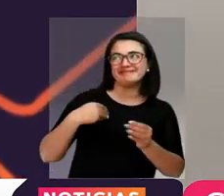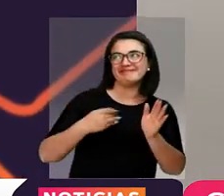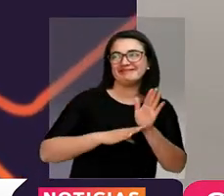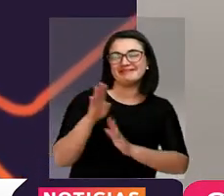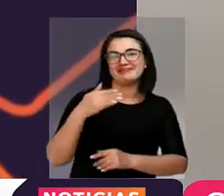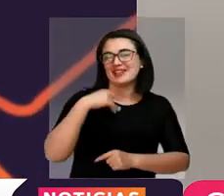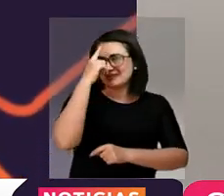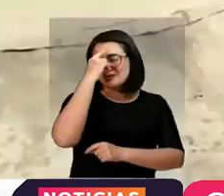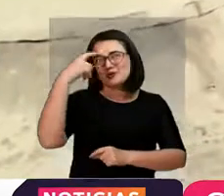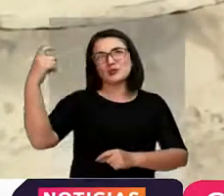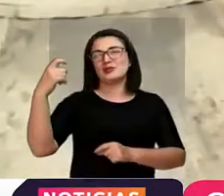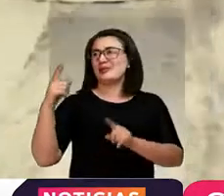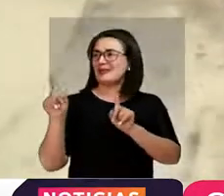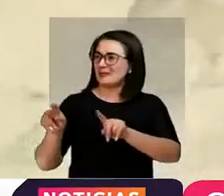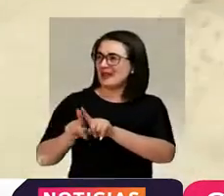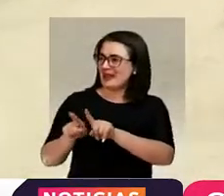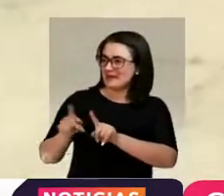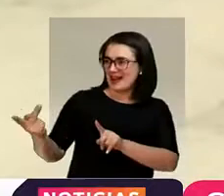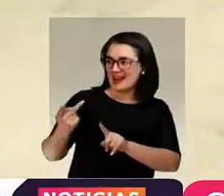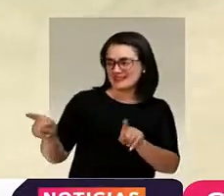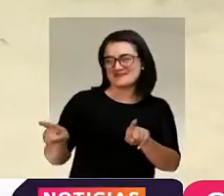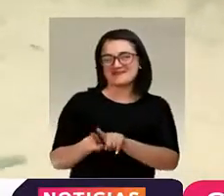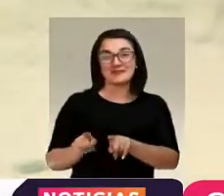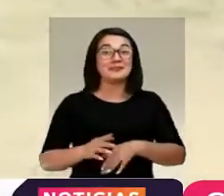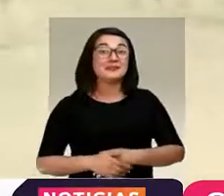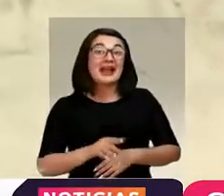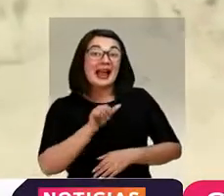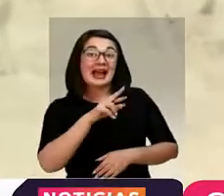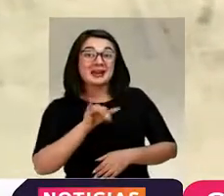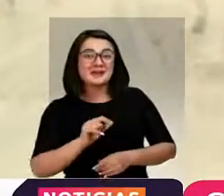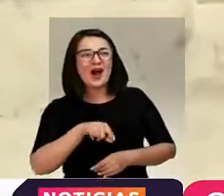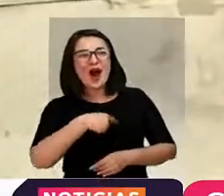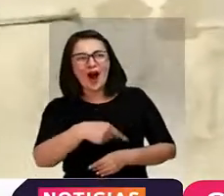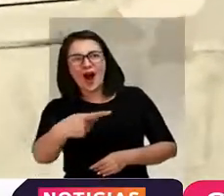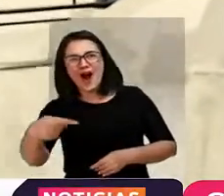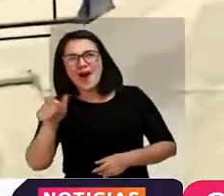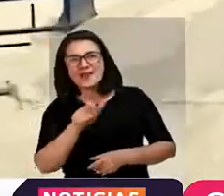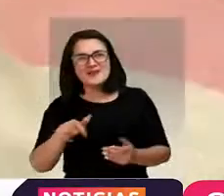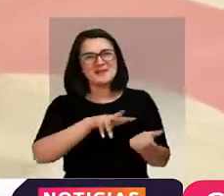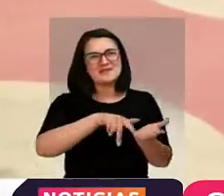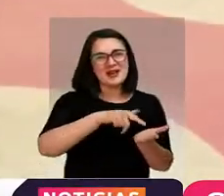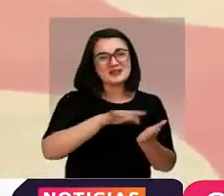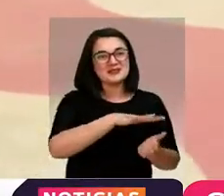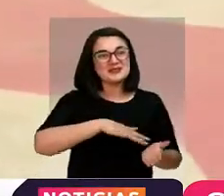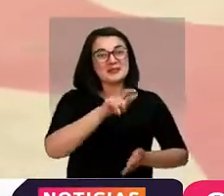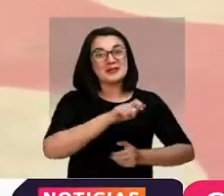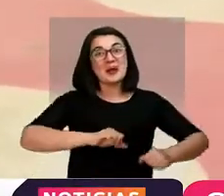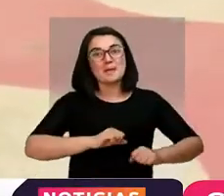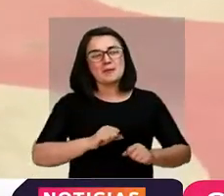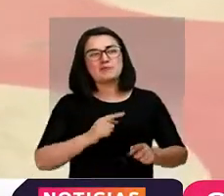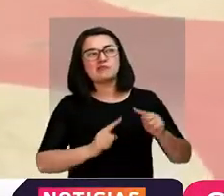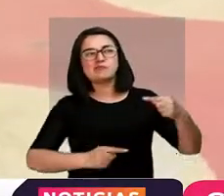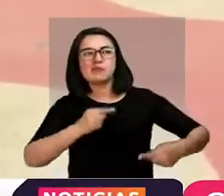sino el de mi hermana también. Ana María, junto a otros representantes del skateboarding bogotano, seguirán